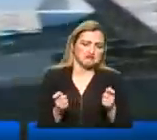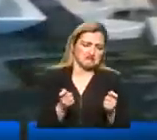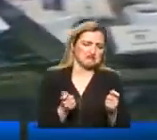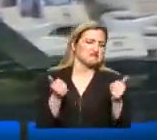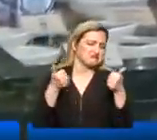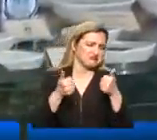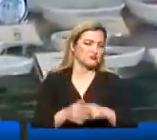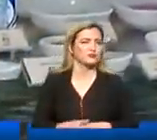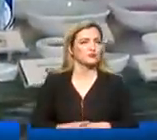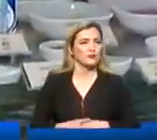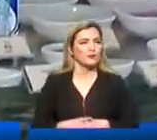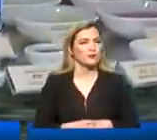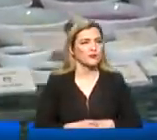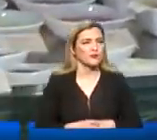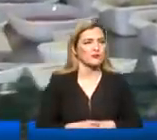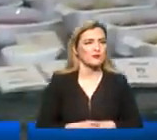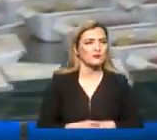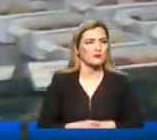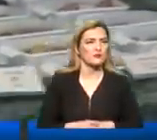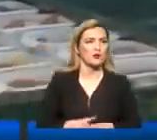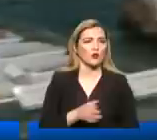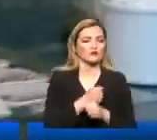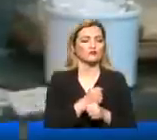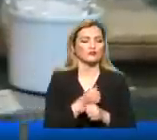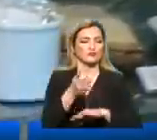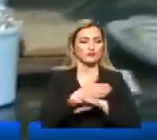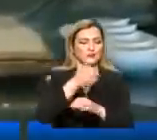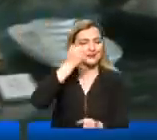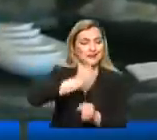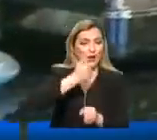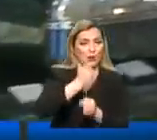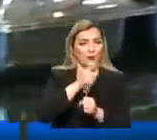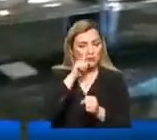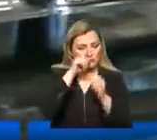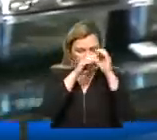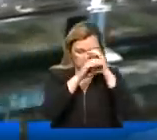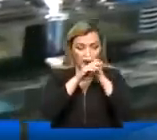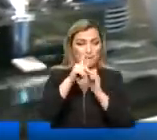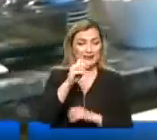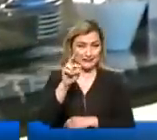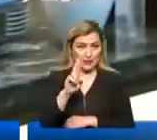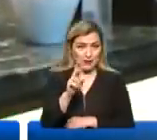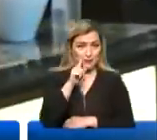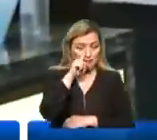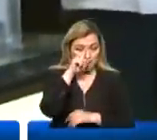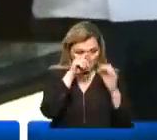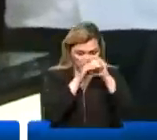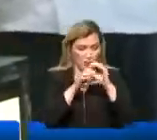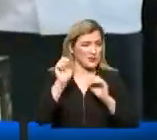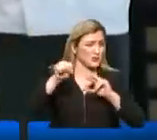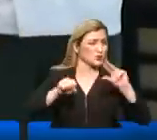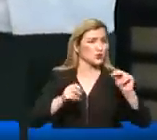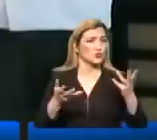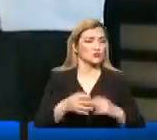operación adecuada. ¿Como medidas de seguridad se tomó pruebas a los trabajadores que ingresan? Los trabajadores